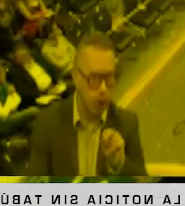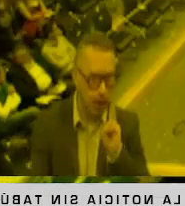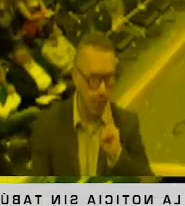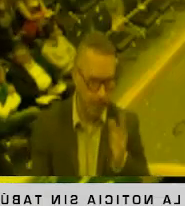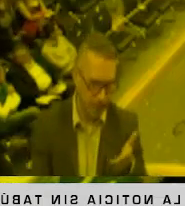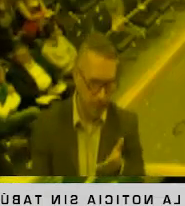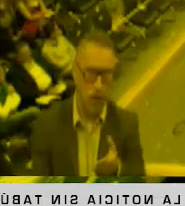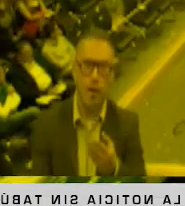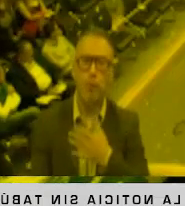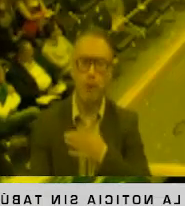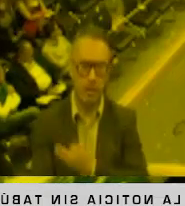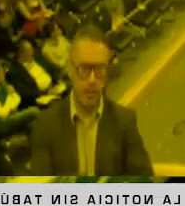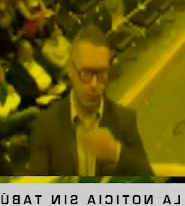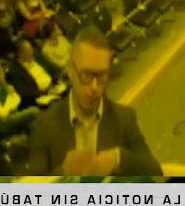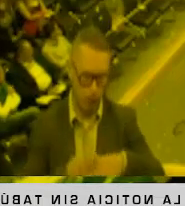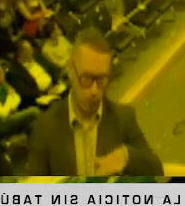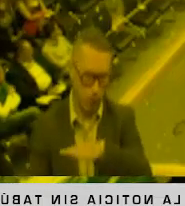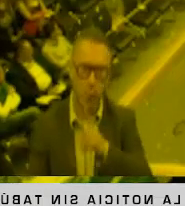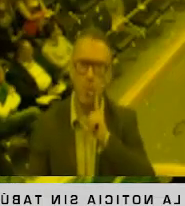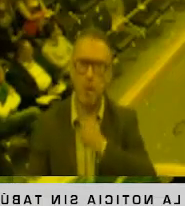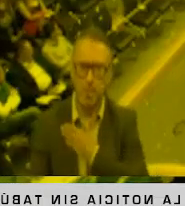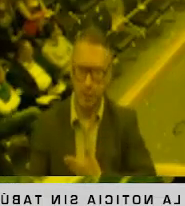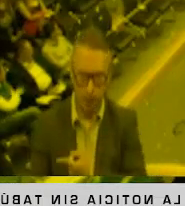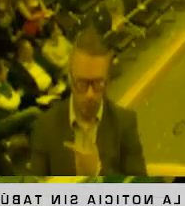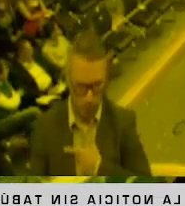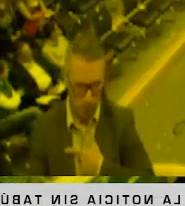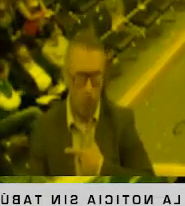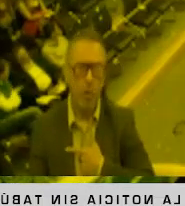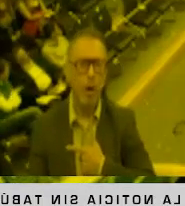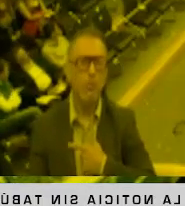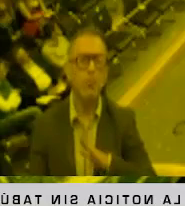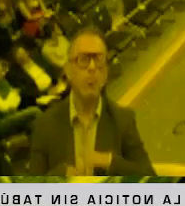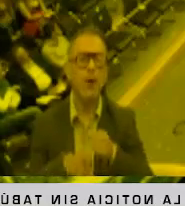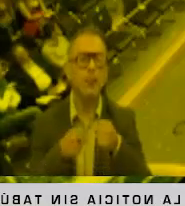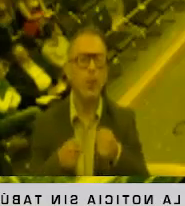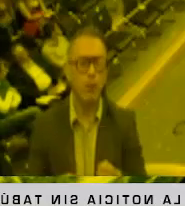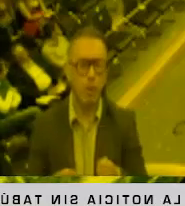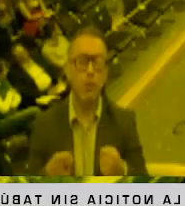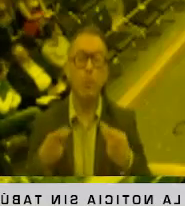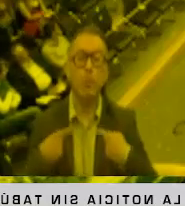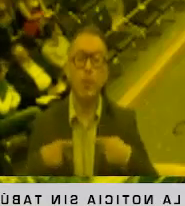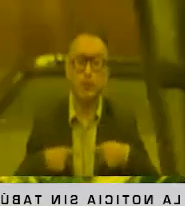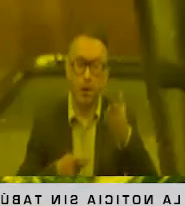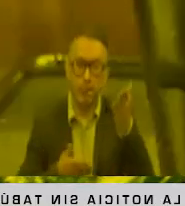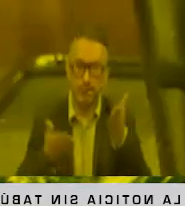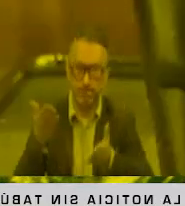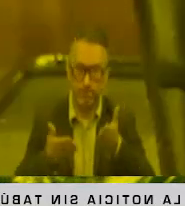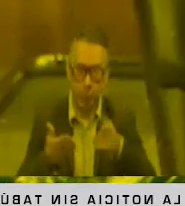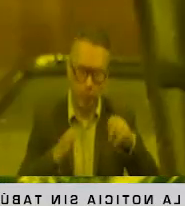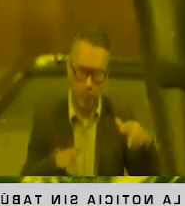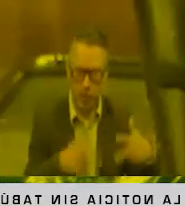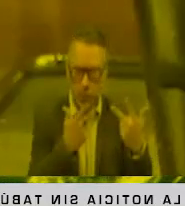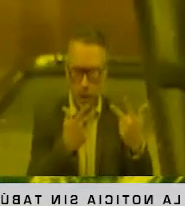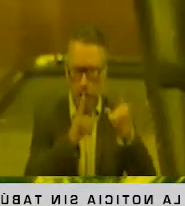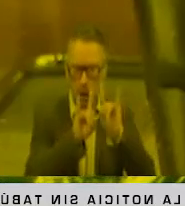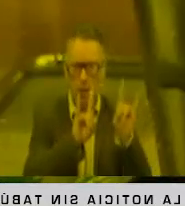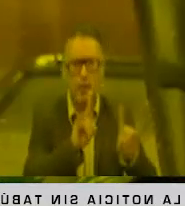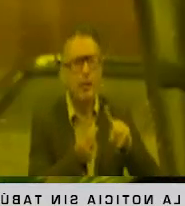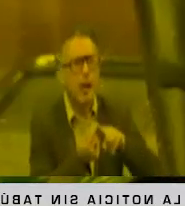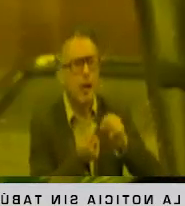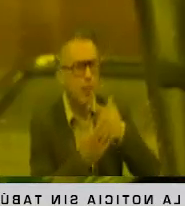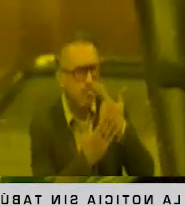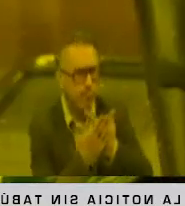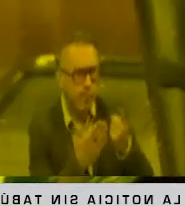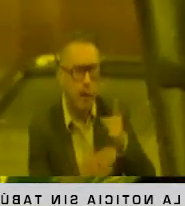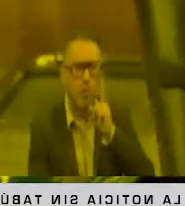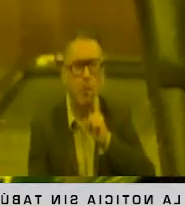eso para mí merece todo el respeto porque están en la posibilidad y el derecho de hacer lo que a su consideración convenga para su estrategia política Pero lo que